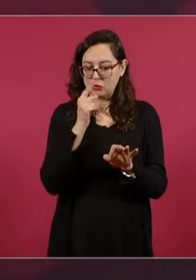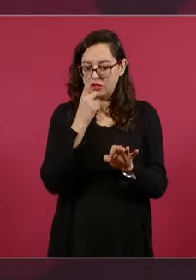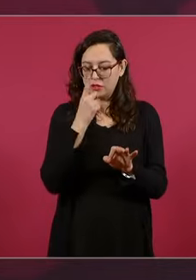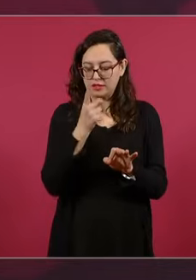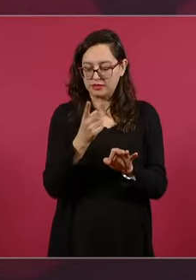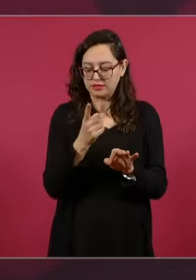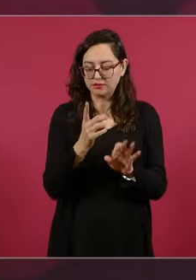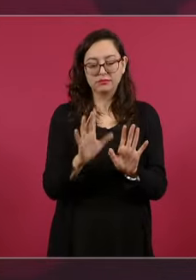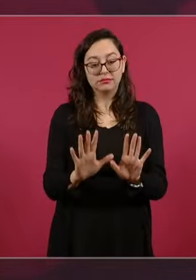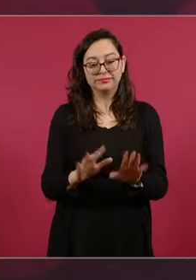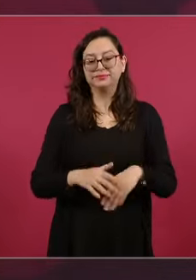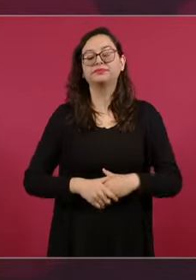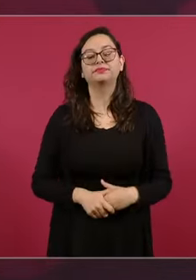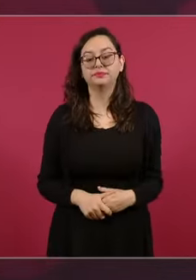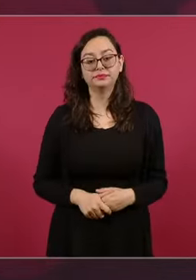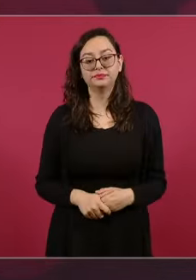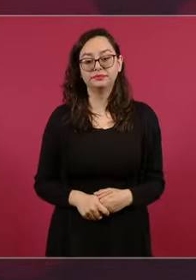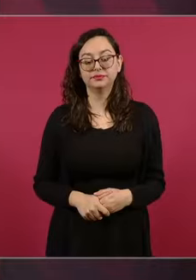pero